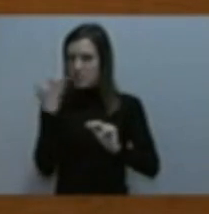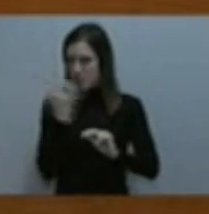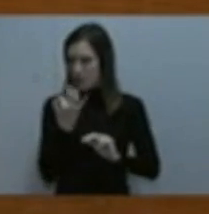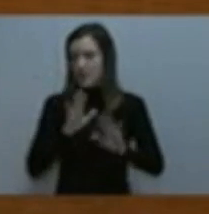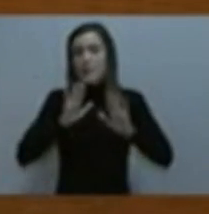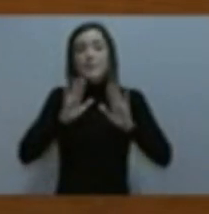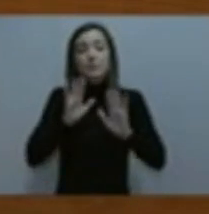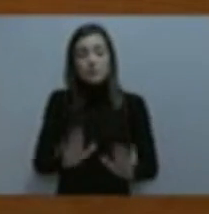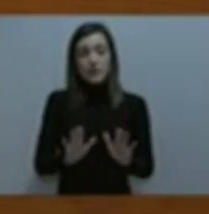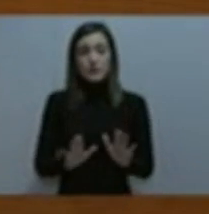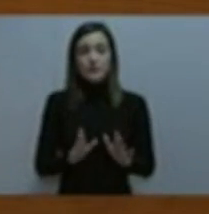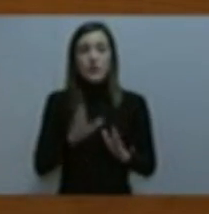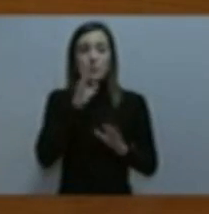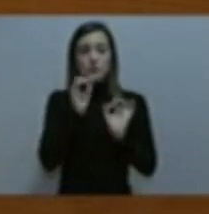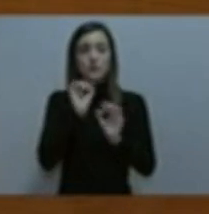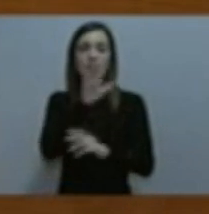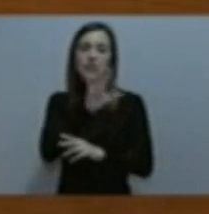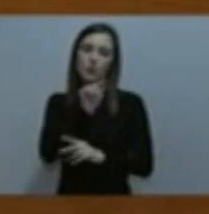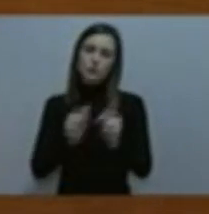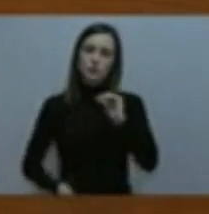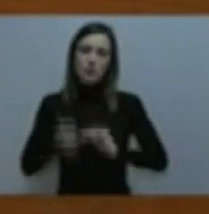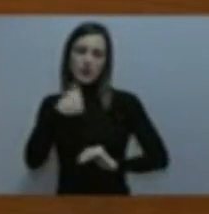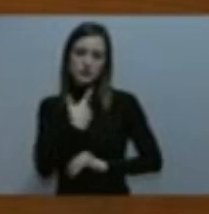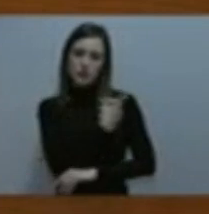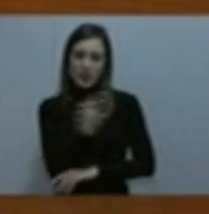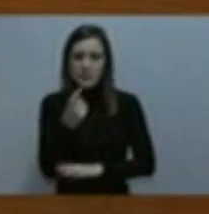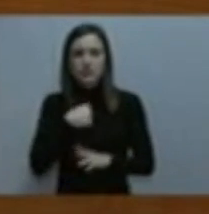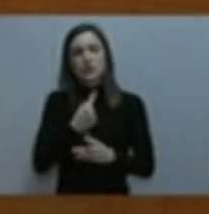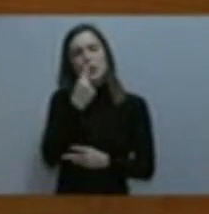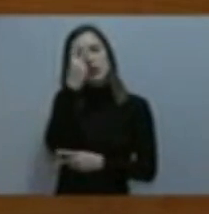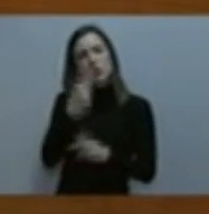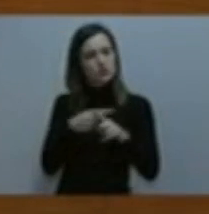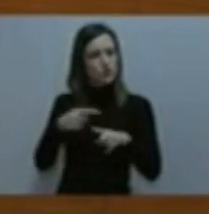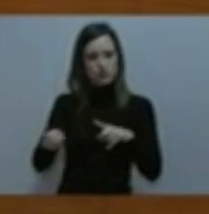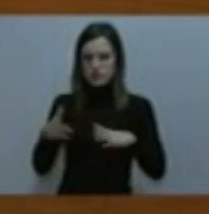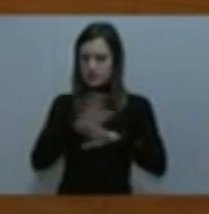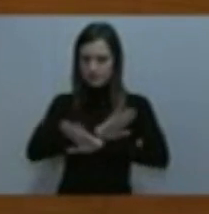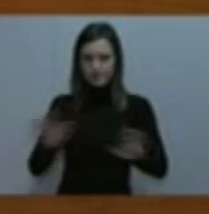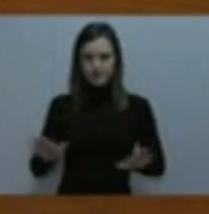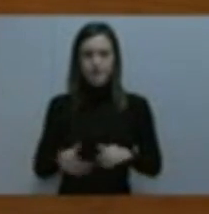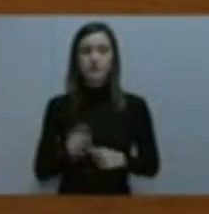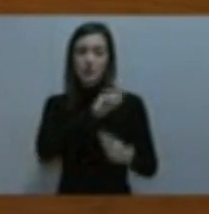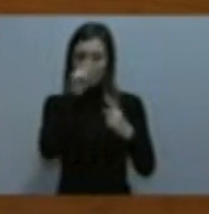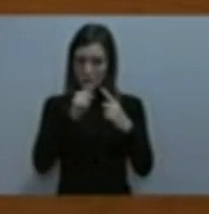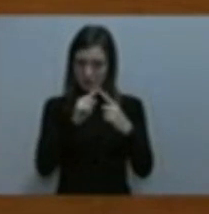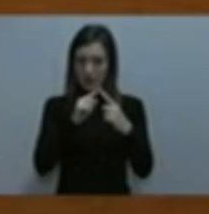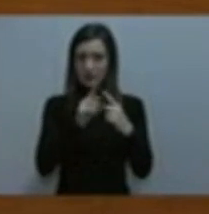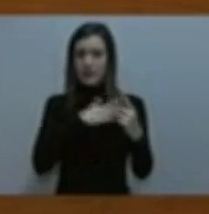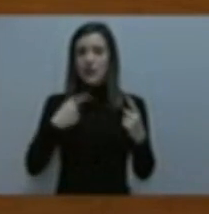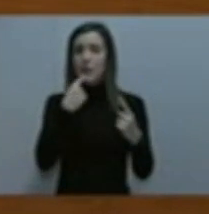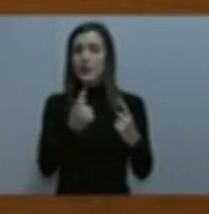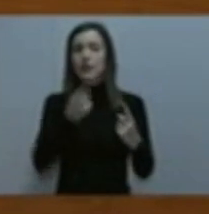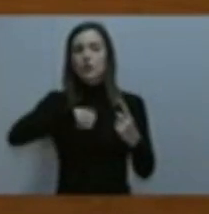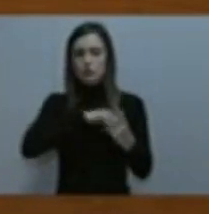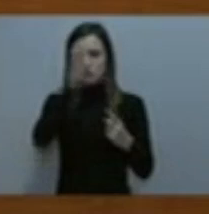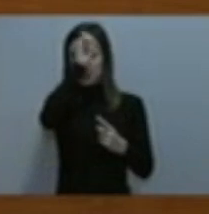eso necesitaría más de 5 minutos, simplemente voy a decirles dos cosas. La primera, que compartimos el sentido